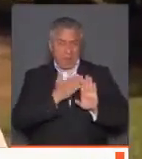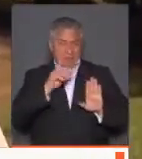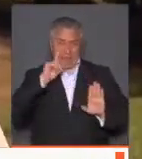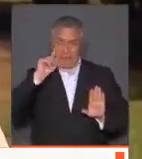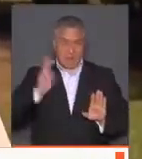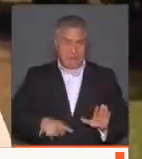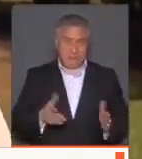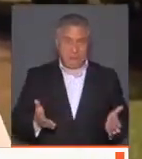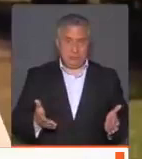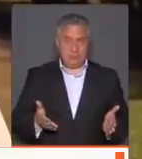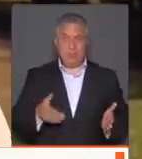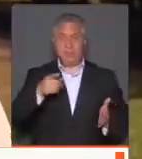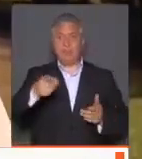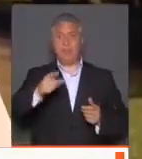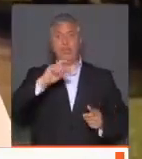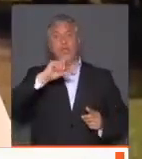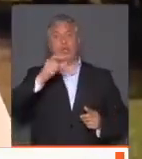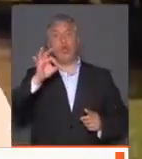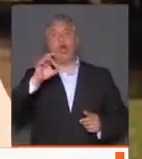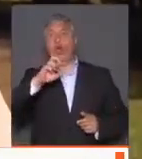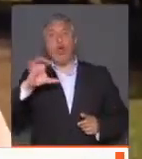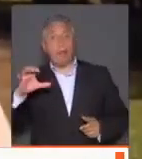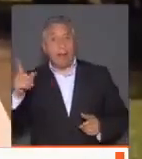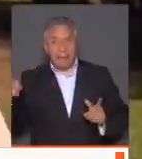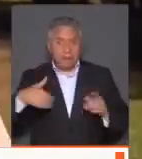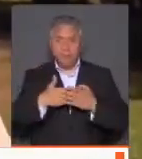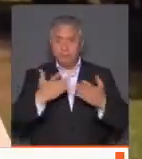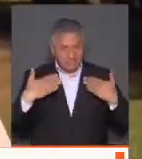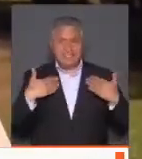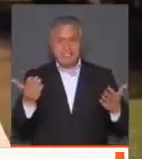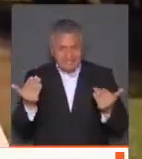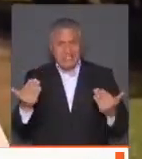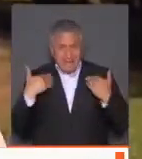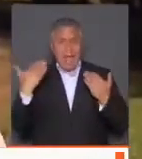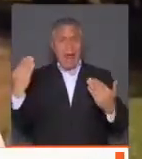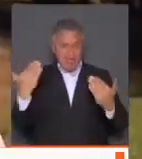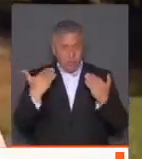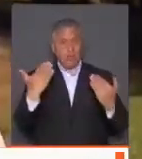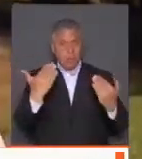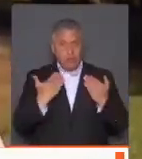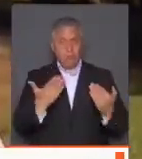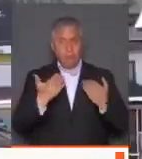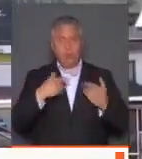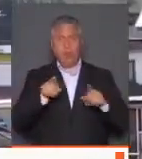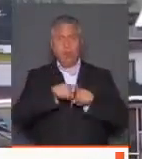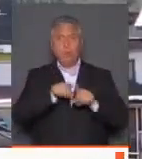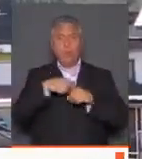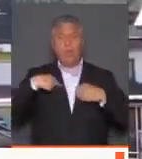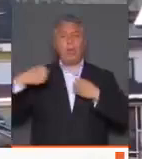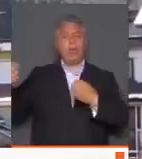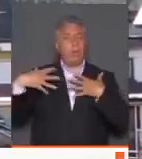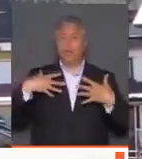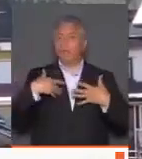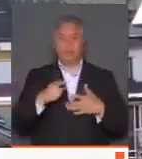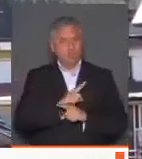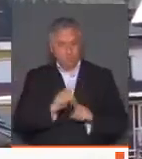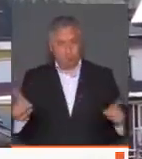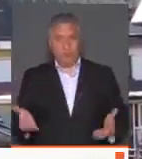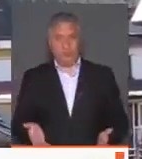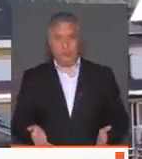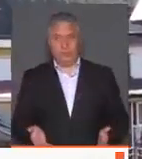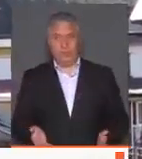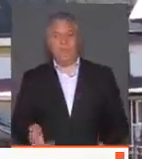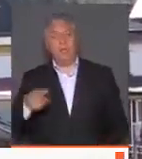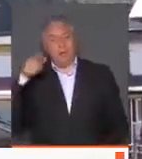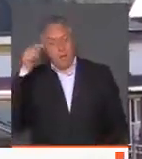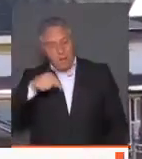El joven necesitamos necesitamos apoyo de la autoridad que el apoyo que no lo dejen votado actualmente las diligencias de